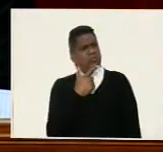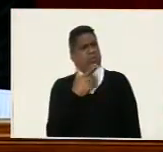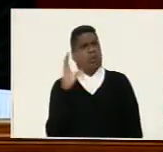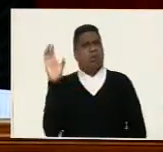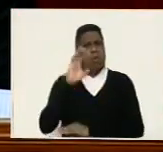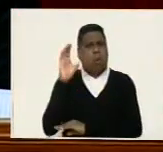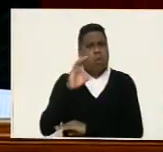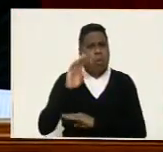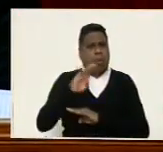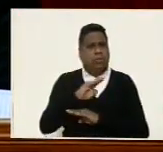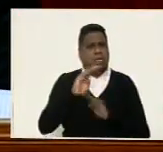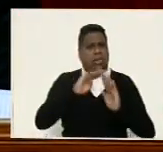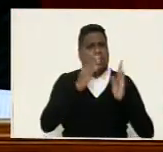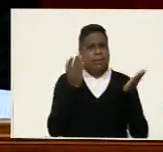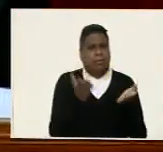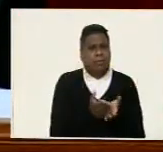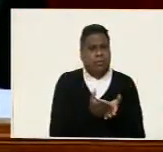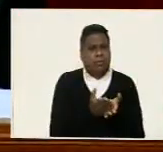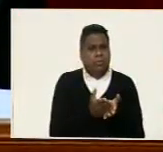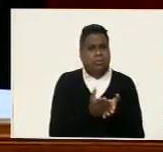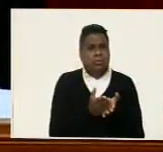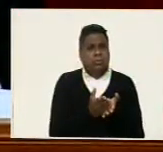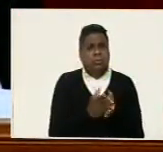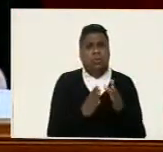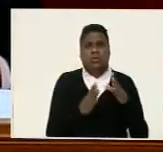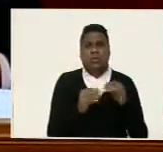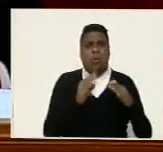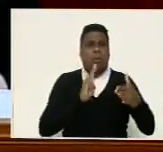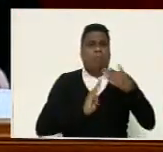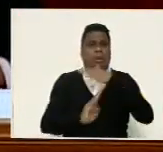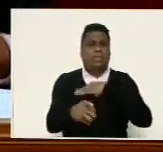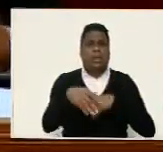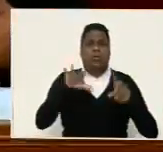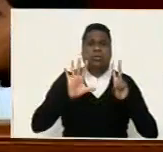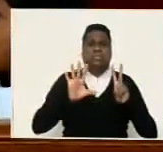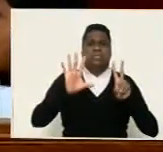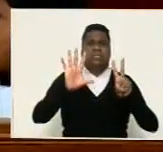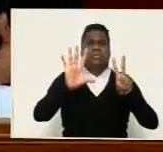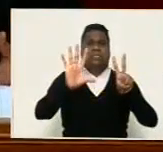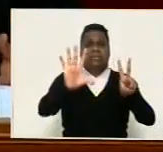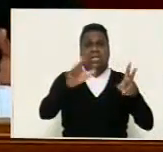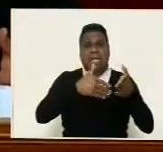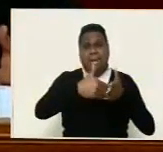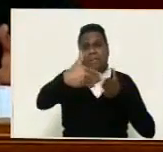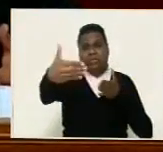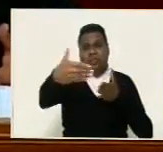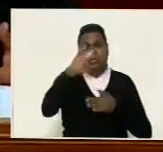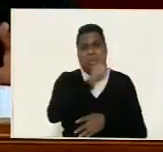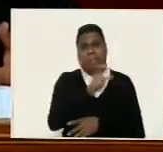país del mundo campeón mundial en desplazados, más de 7 millones de desplazados.